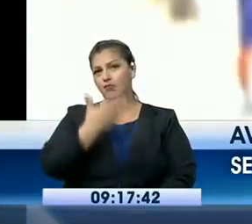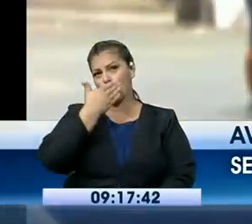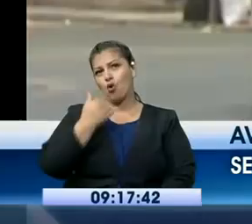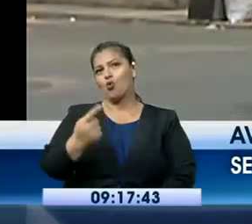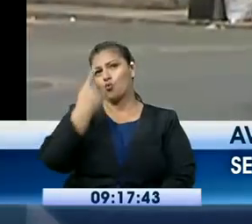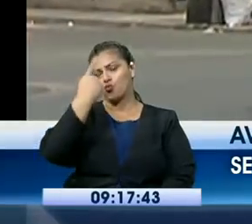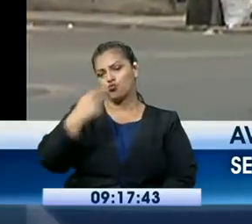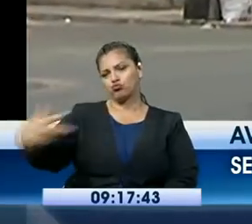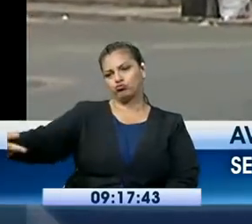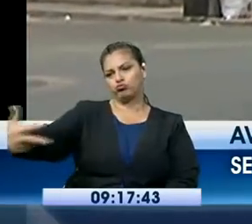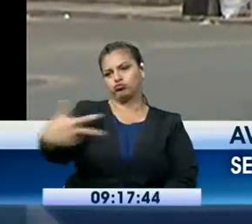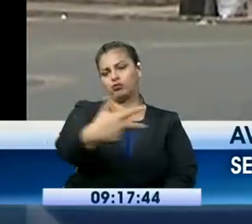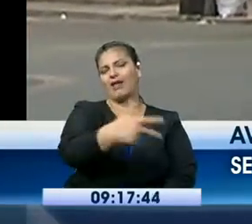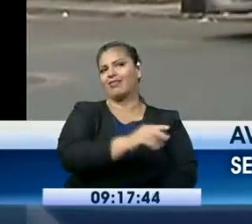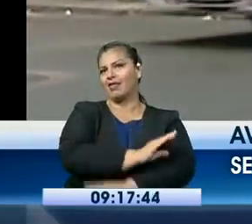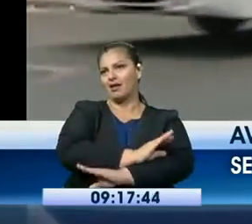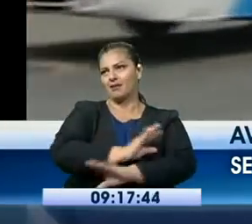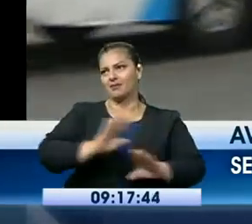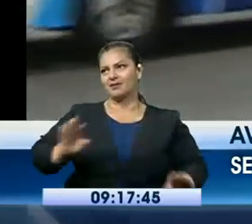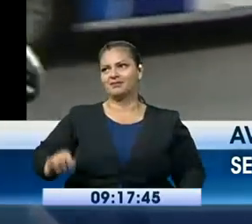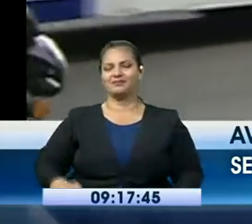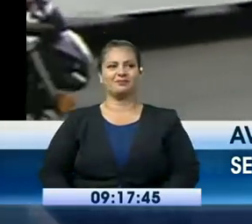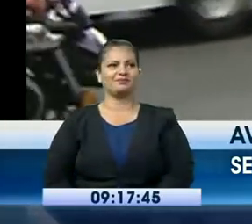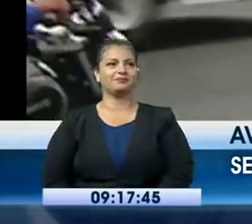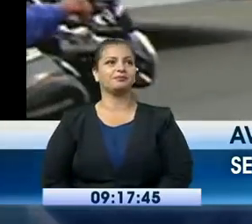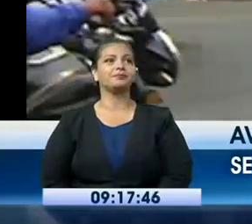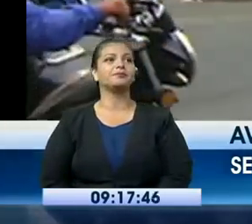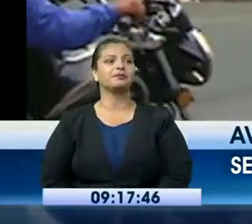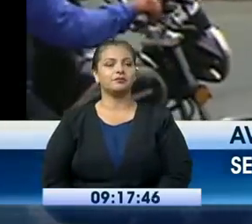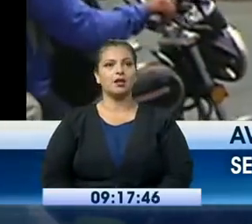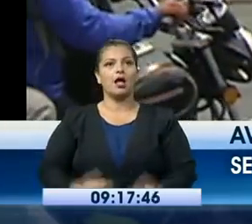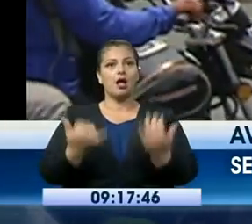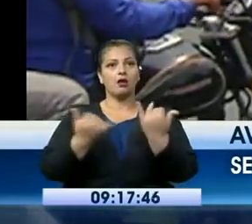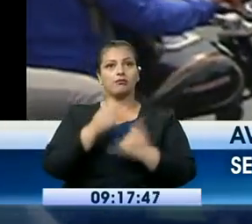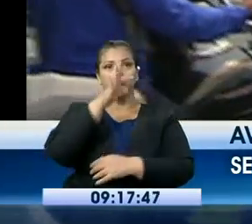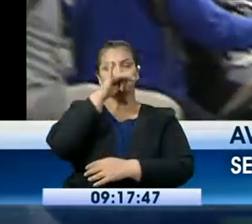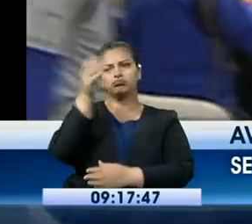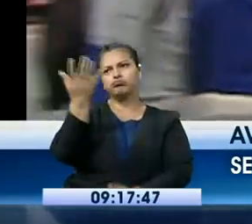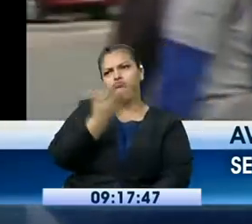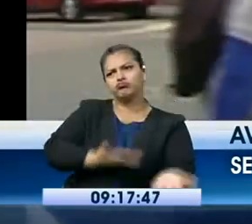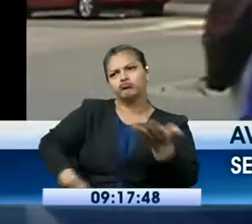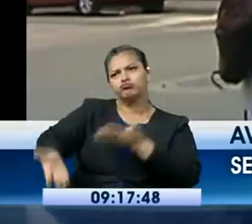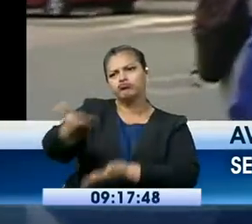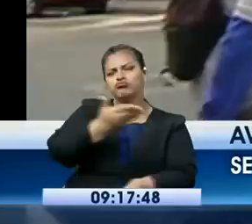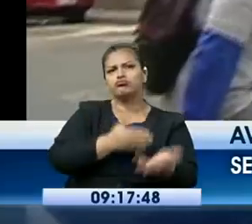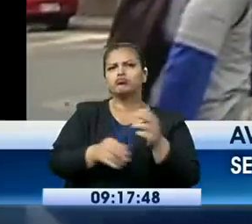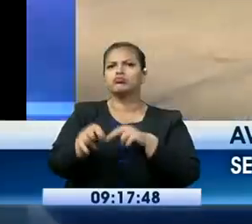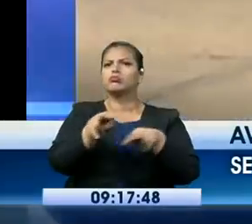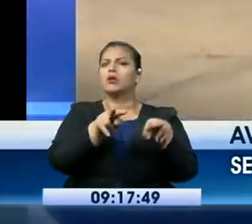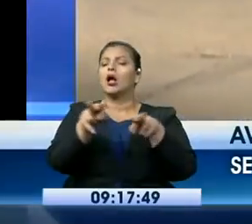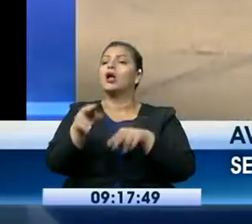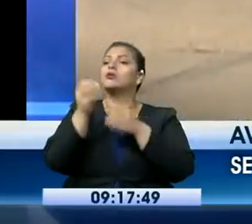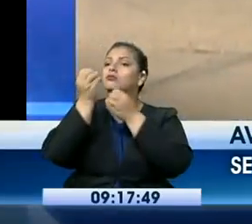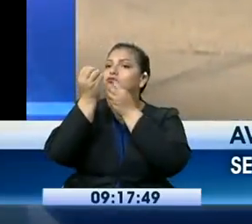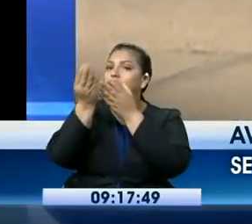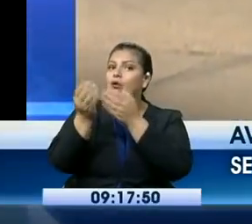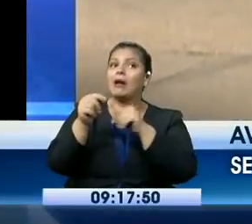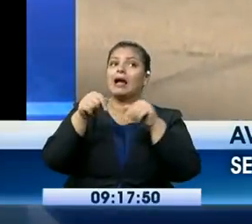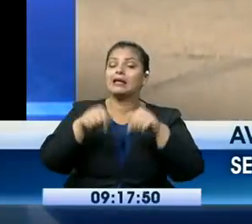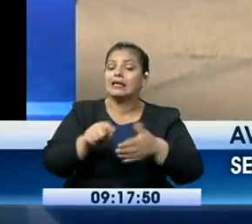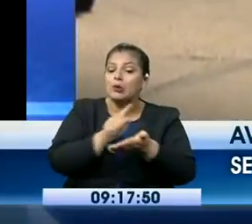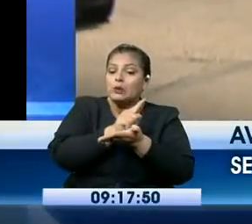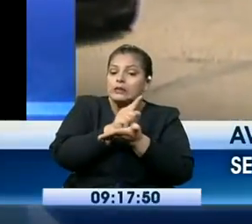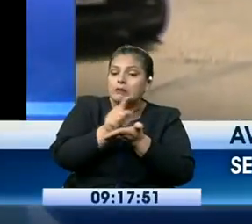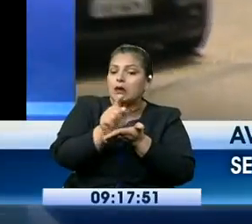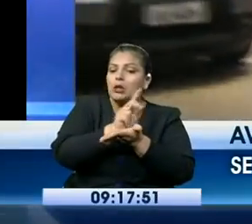en estos días agentes de la atm harán una socialización en el lugar para informar a los usuarios una vez que se haga un direccional